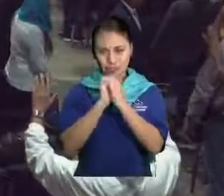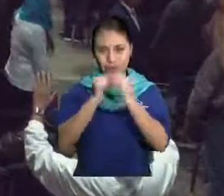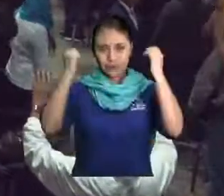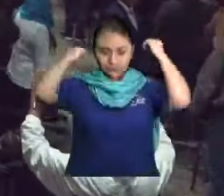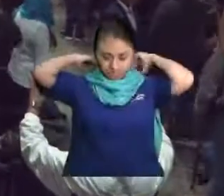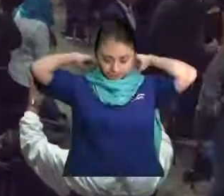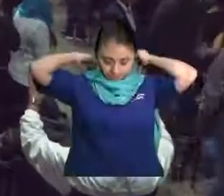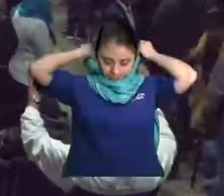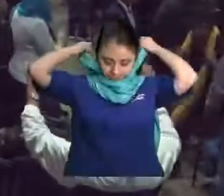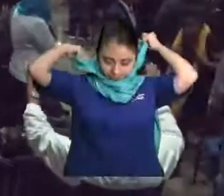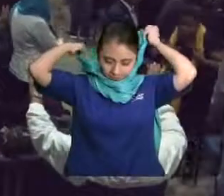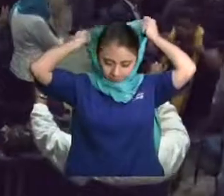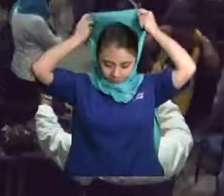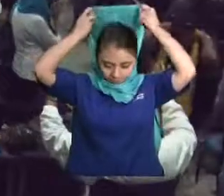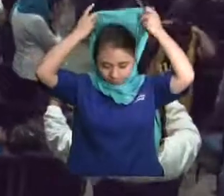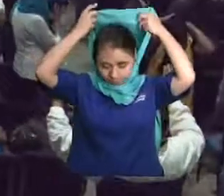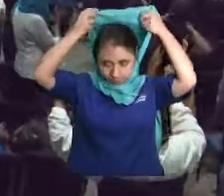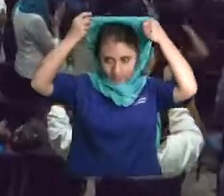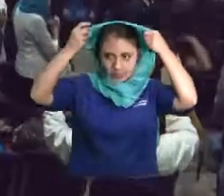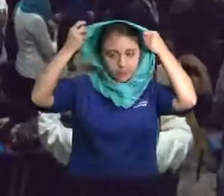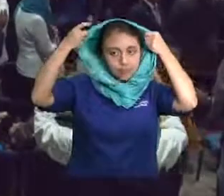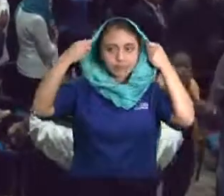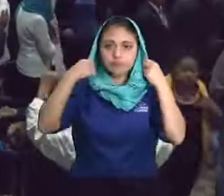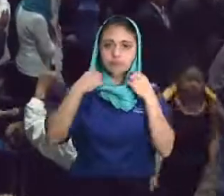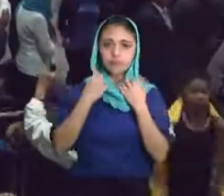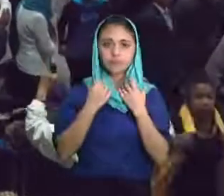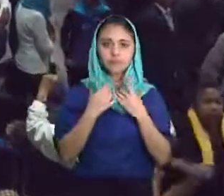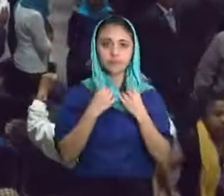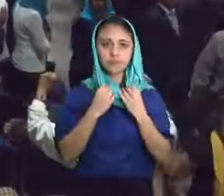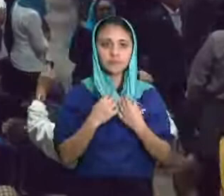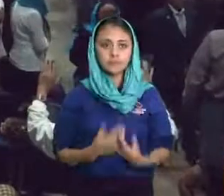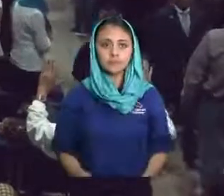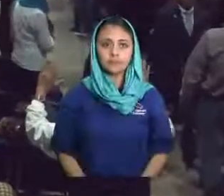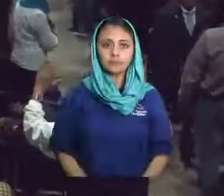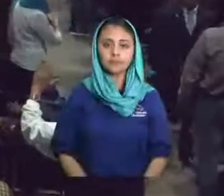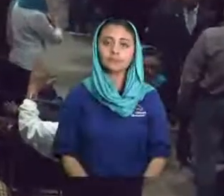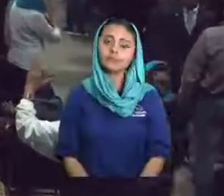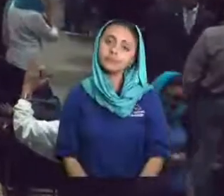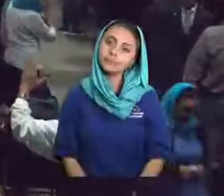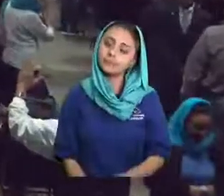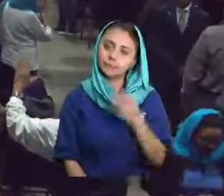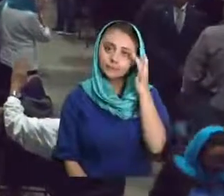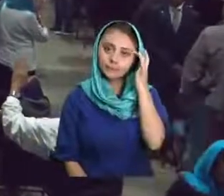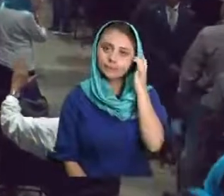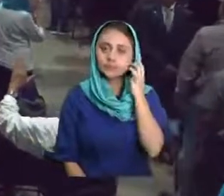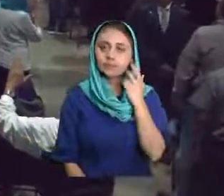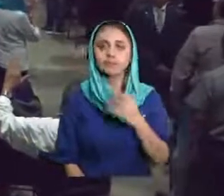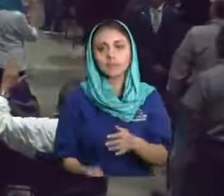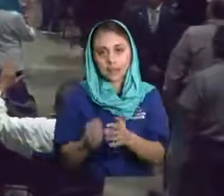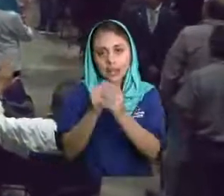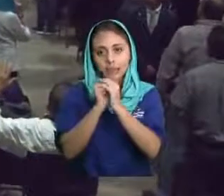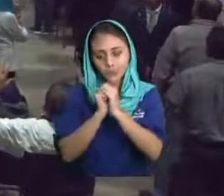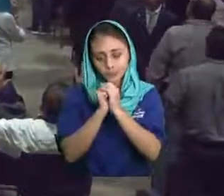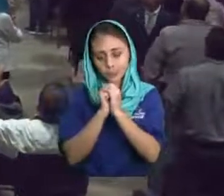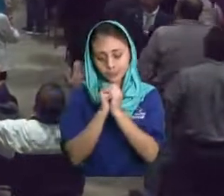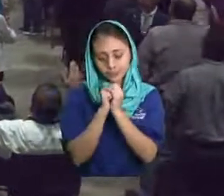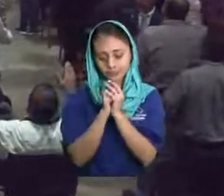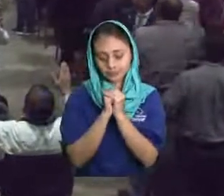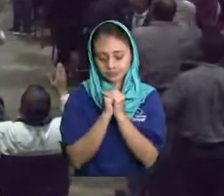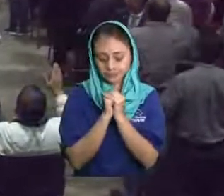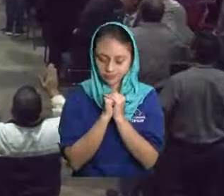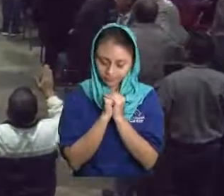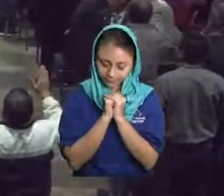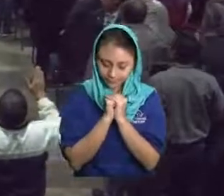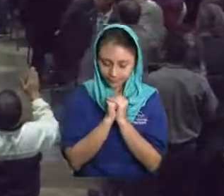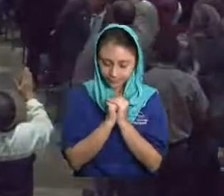y empiece a proferir las bendiciones que están guardadas en su corazón. De la abundancia del corazón habla la boca, y usted está lleno